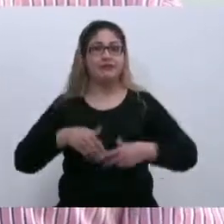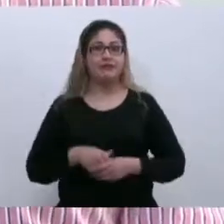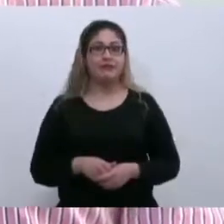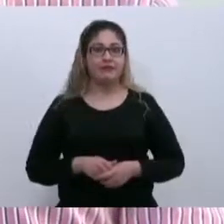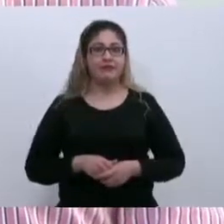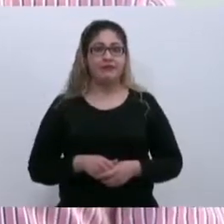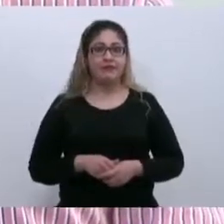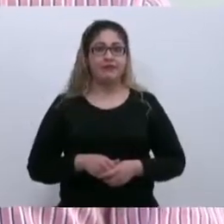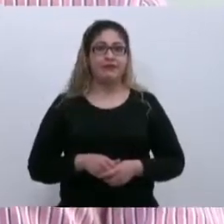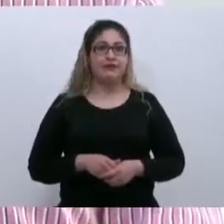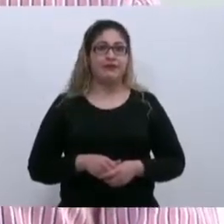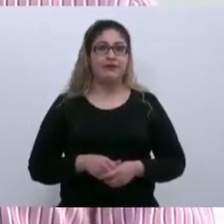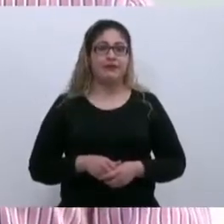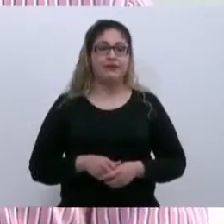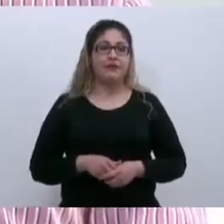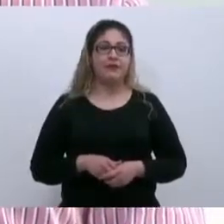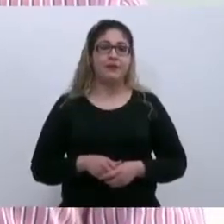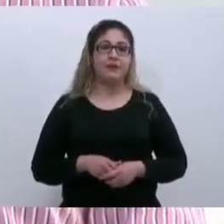COVID.